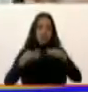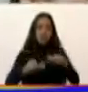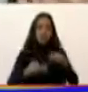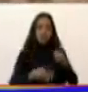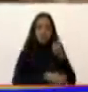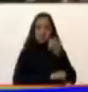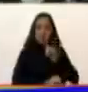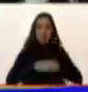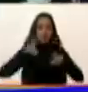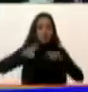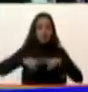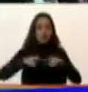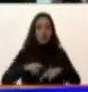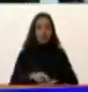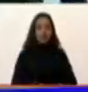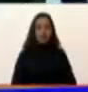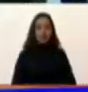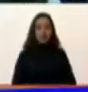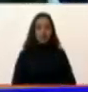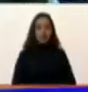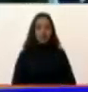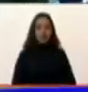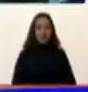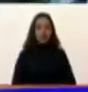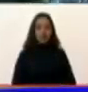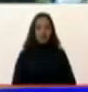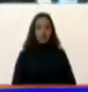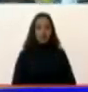nunca. Qué bueno, gracias.